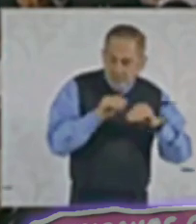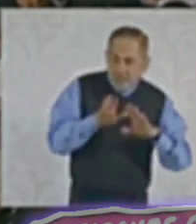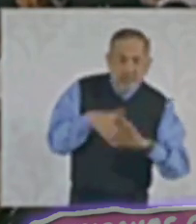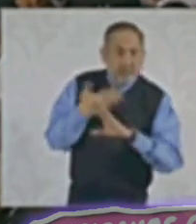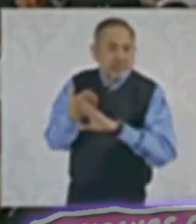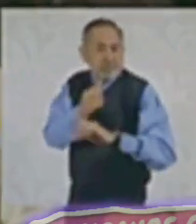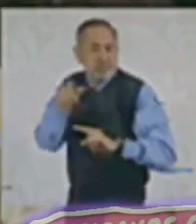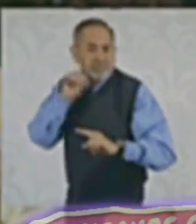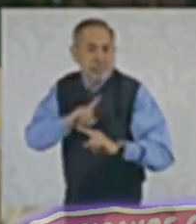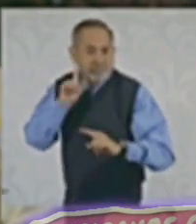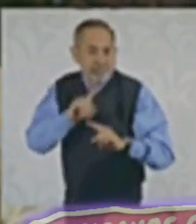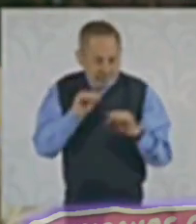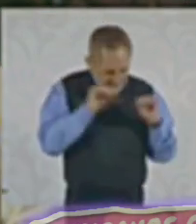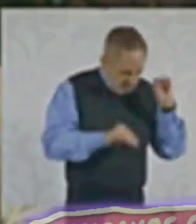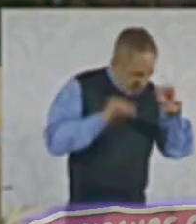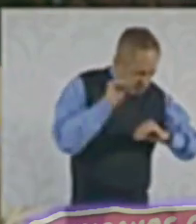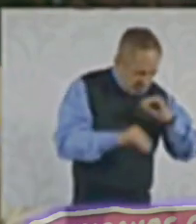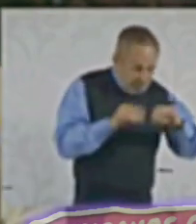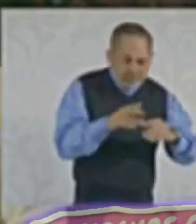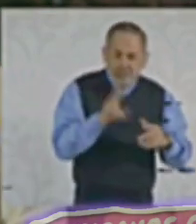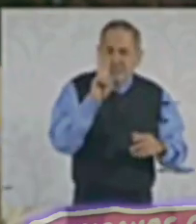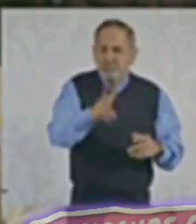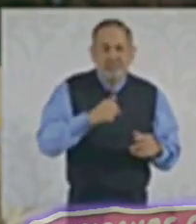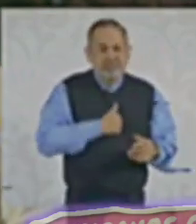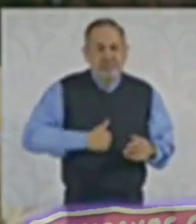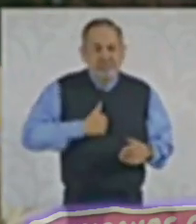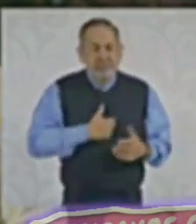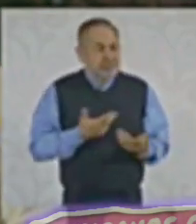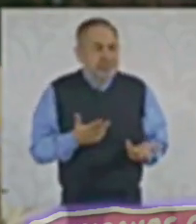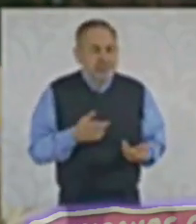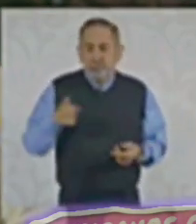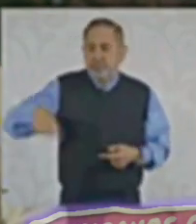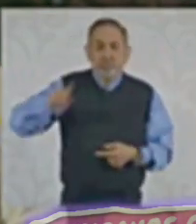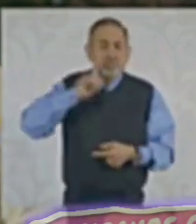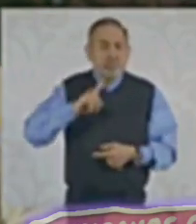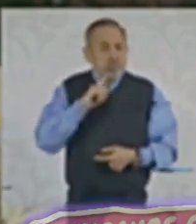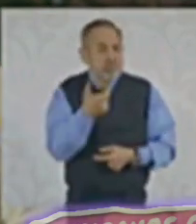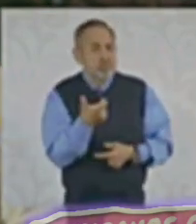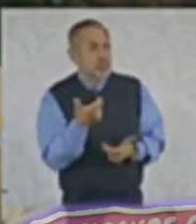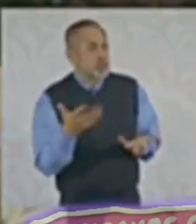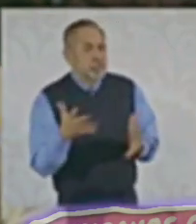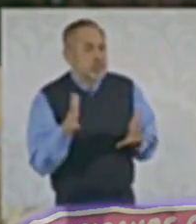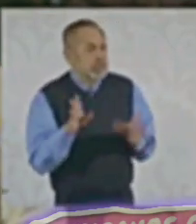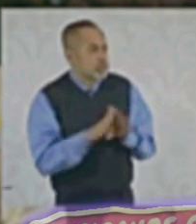que lamentablemente por la falta de poder económico